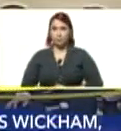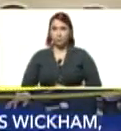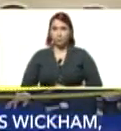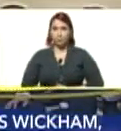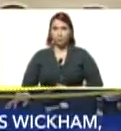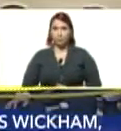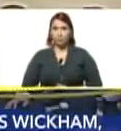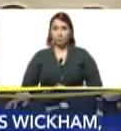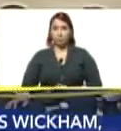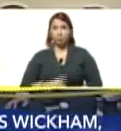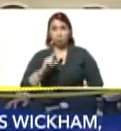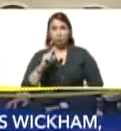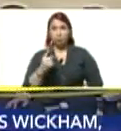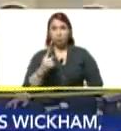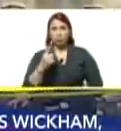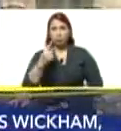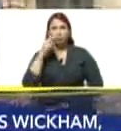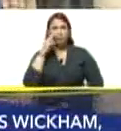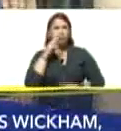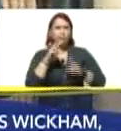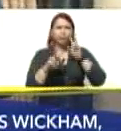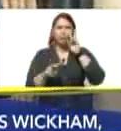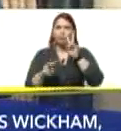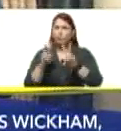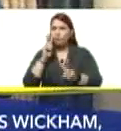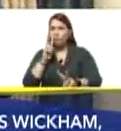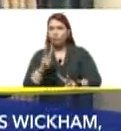de primer orden